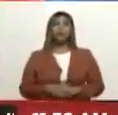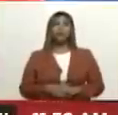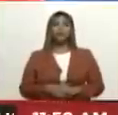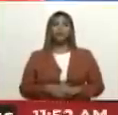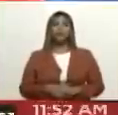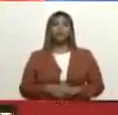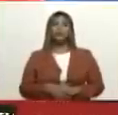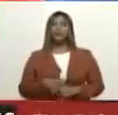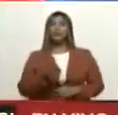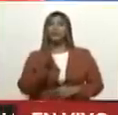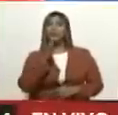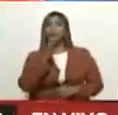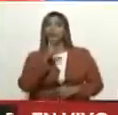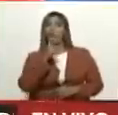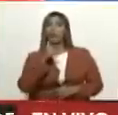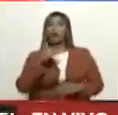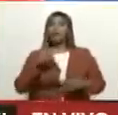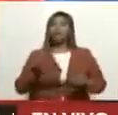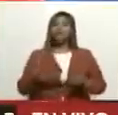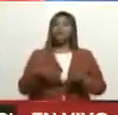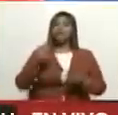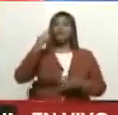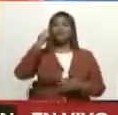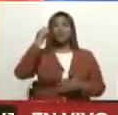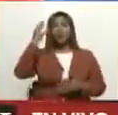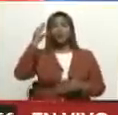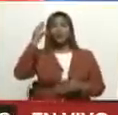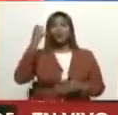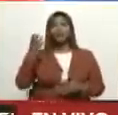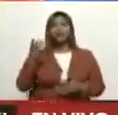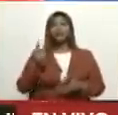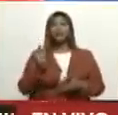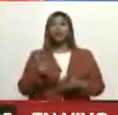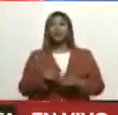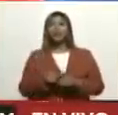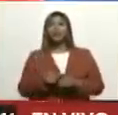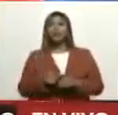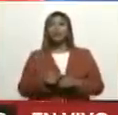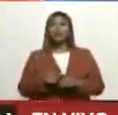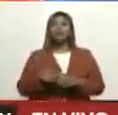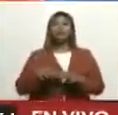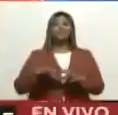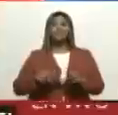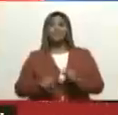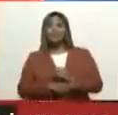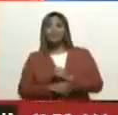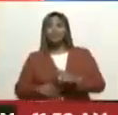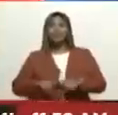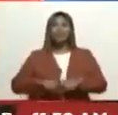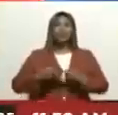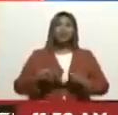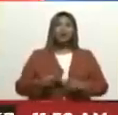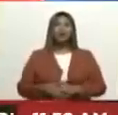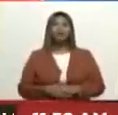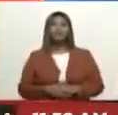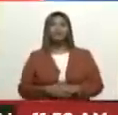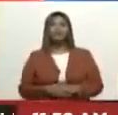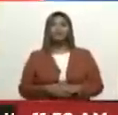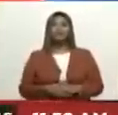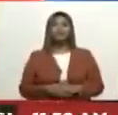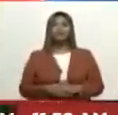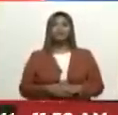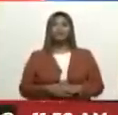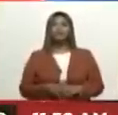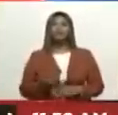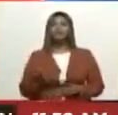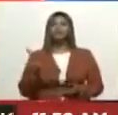sin ningún tipo de motivación lógica, sino el delito, sino las ganas de dañar, se